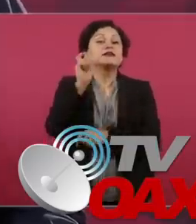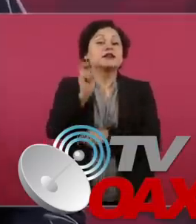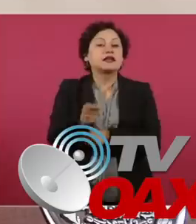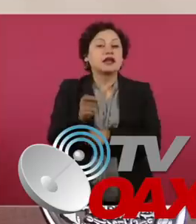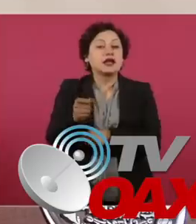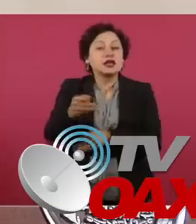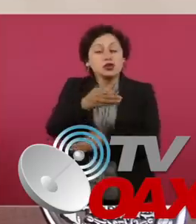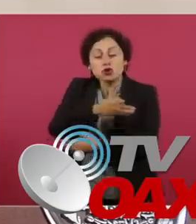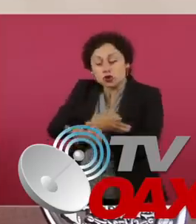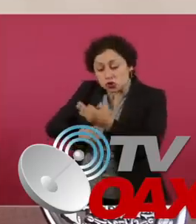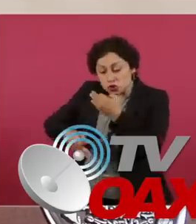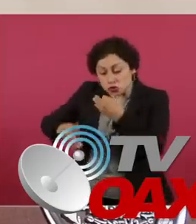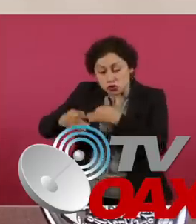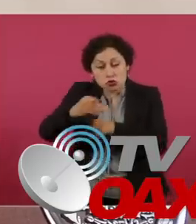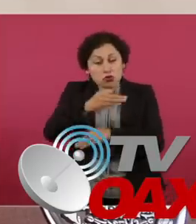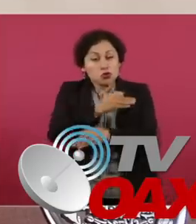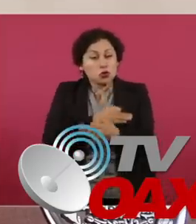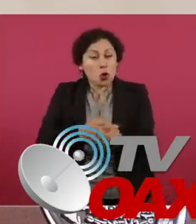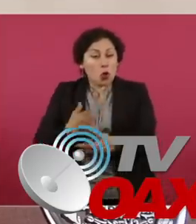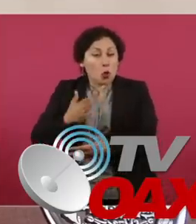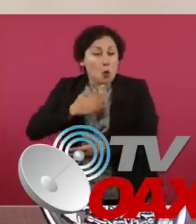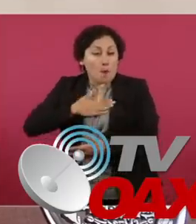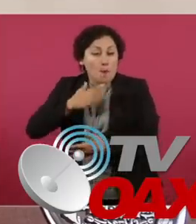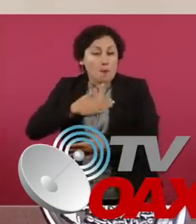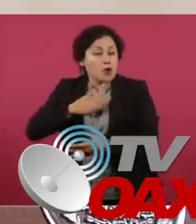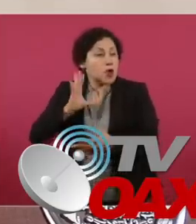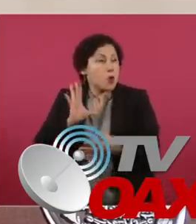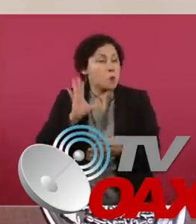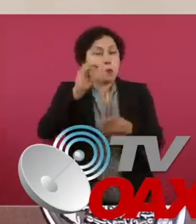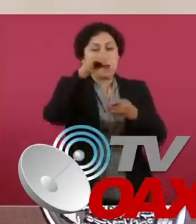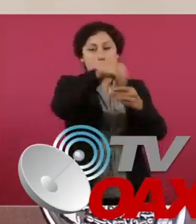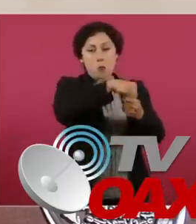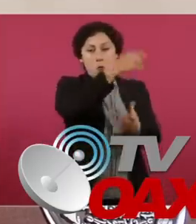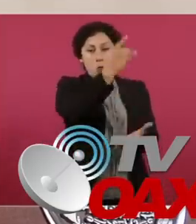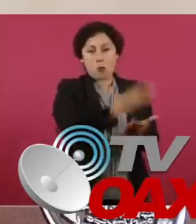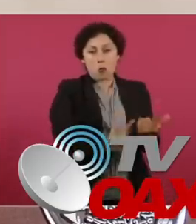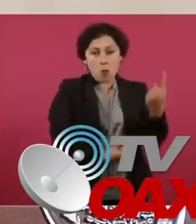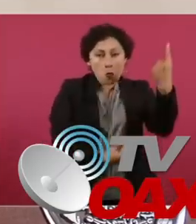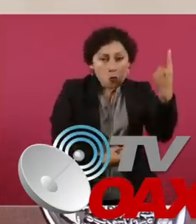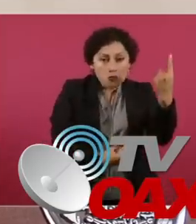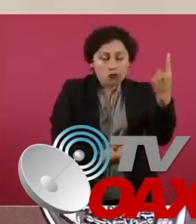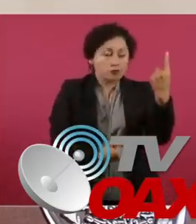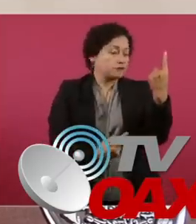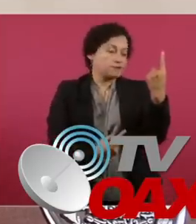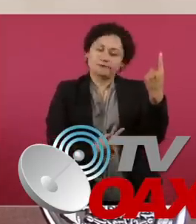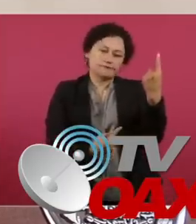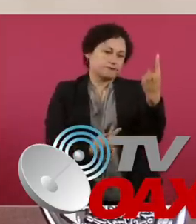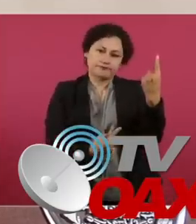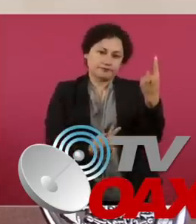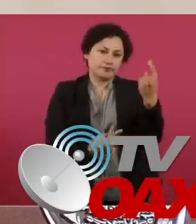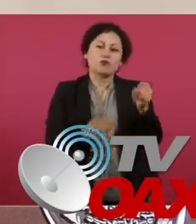canasta. Por eso hubo mucha inversión extranjera europea